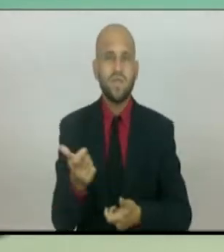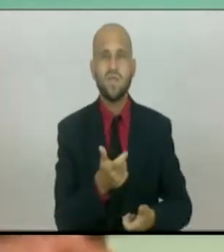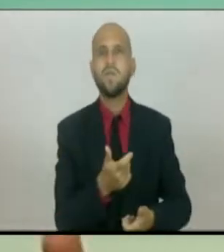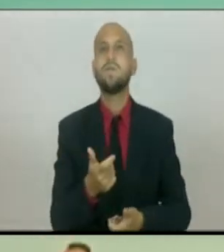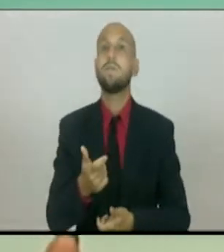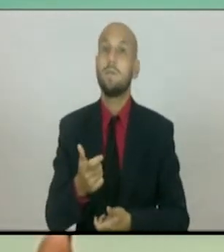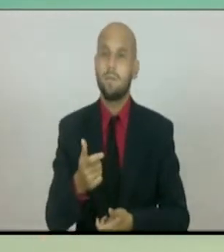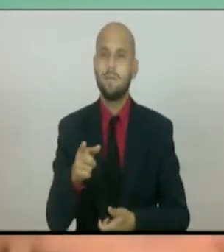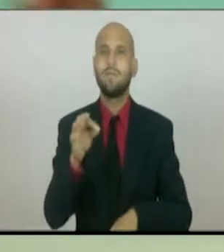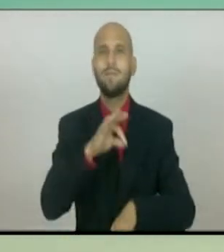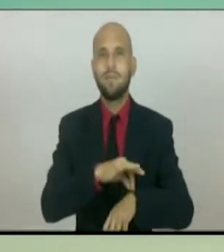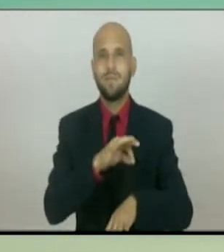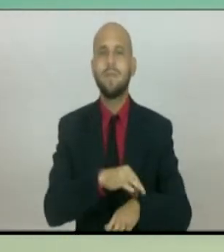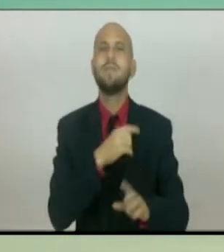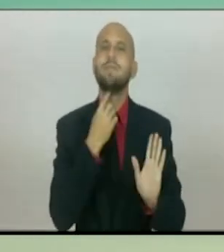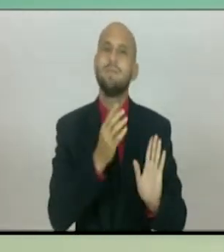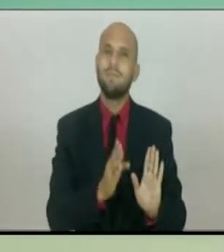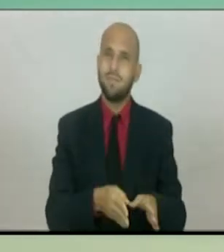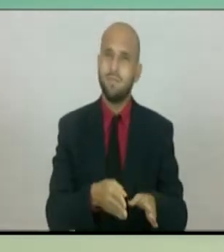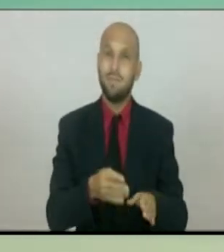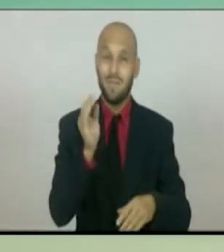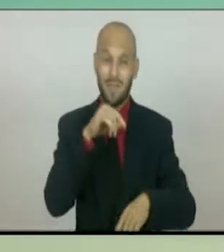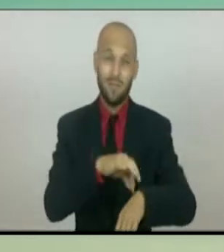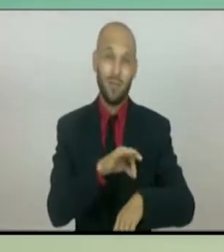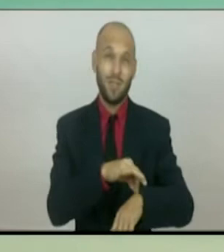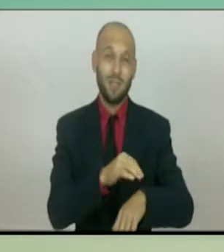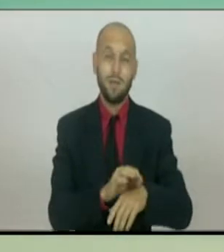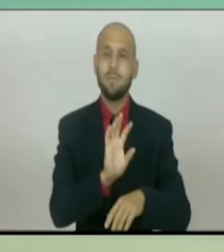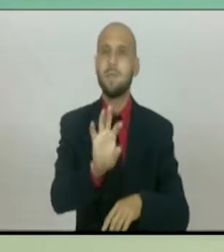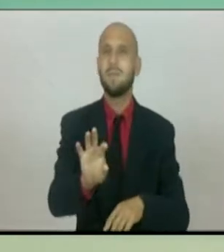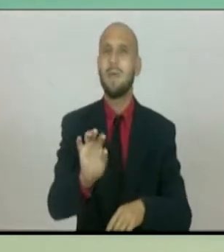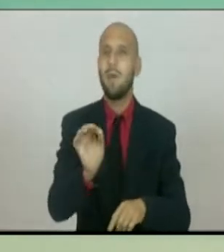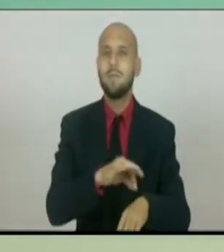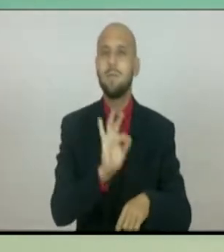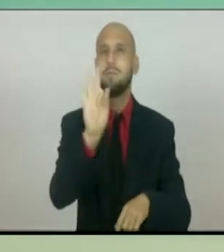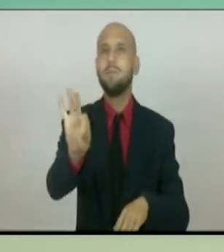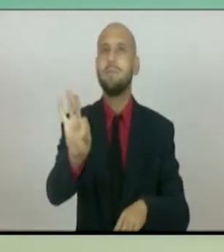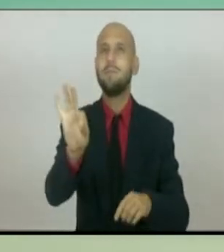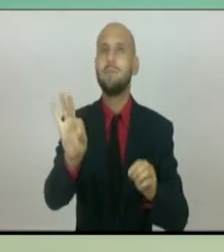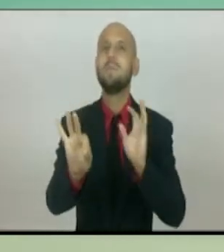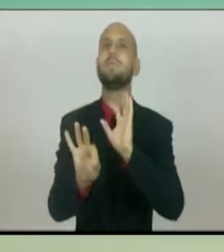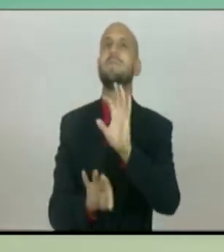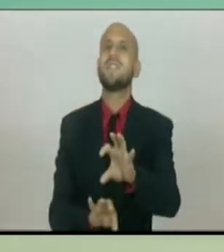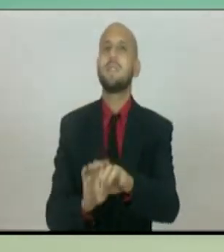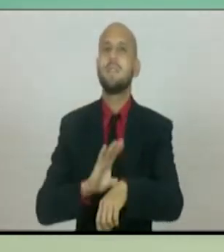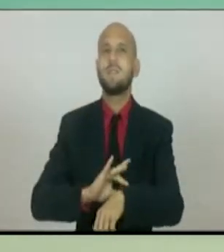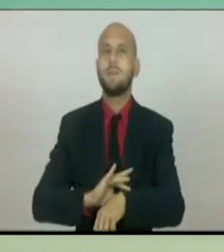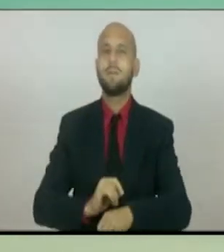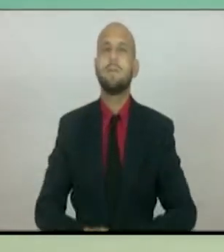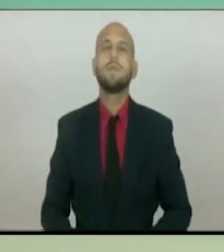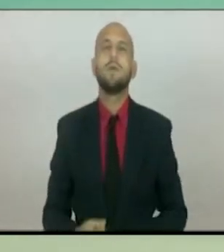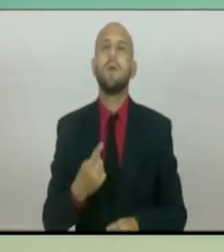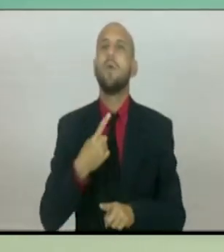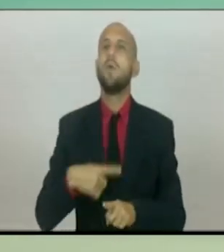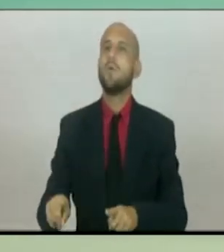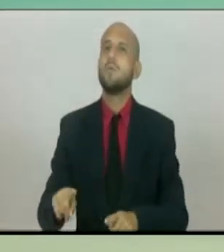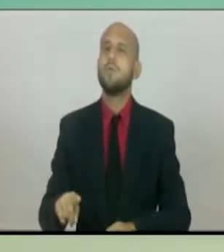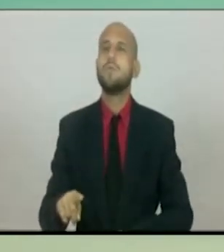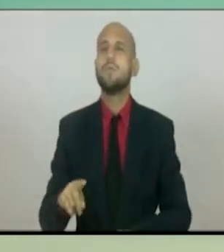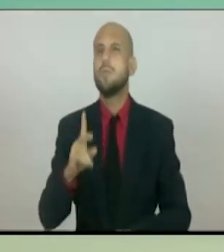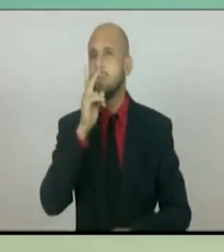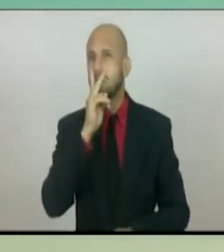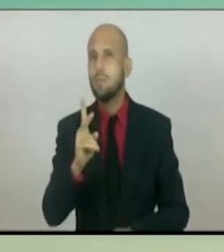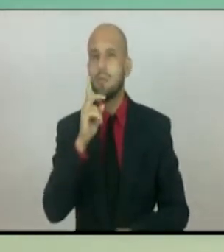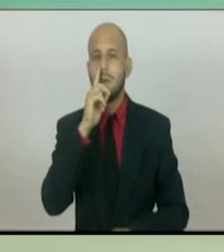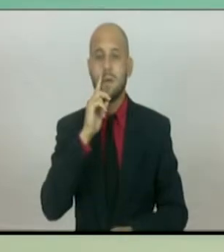precisamente mata al mosquito, que es el que pica y transmite estas arbovirosis. En otros momentos hemos utilizado el tratamiento intensivo, que es